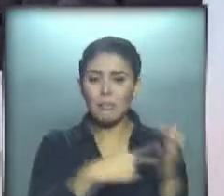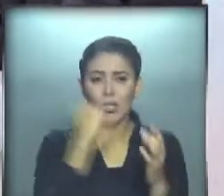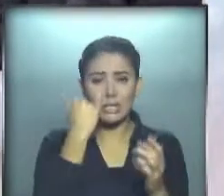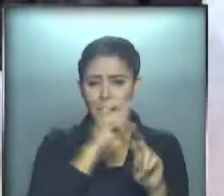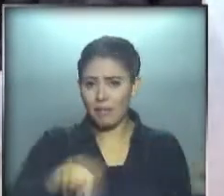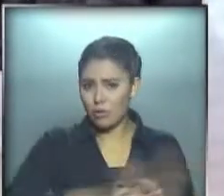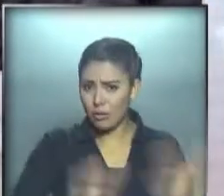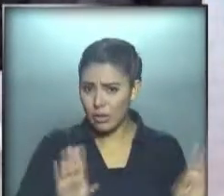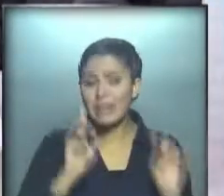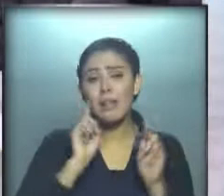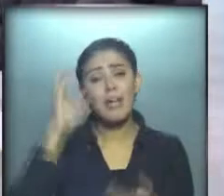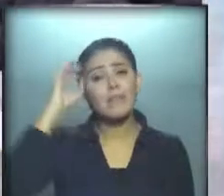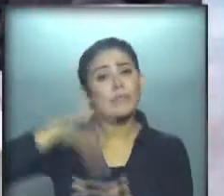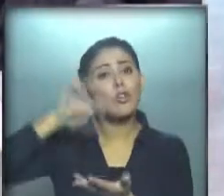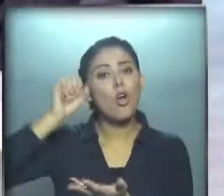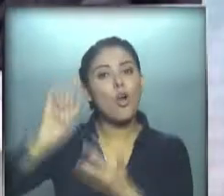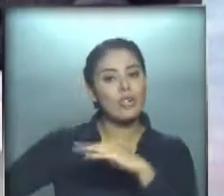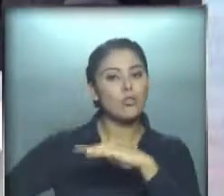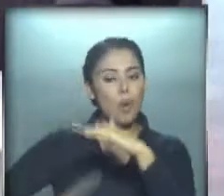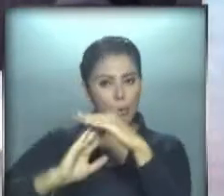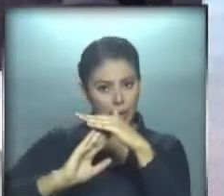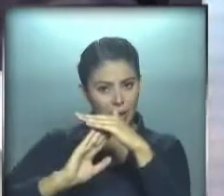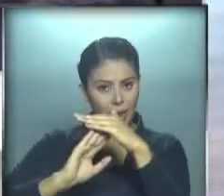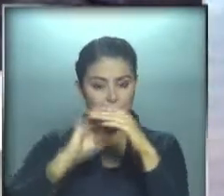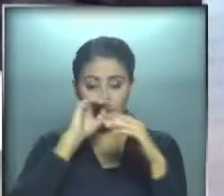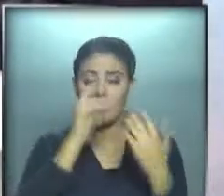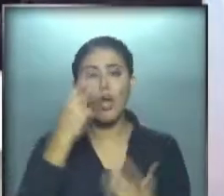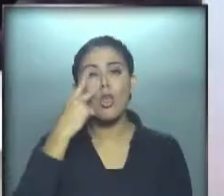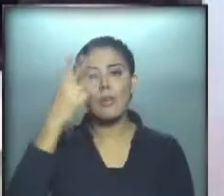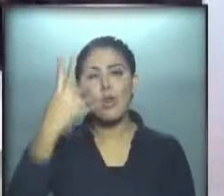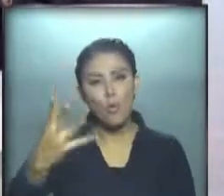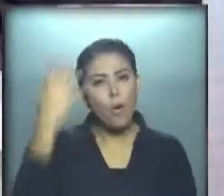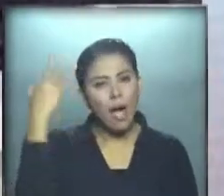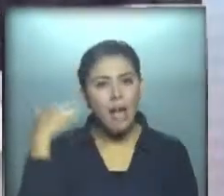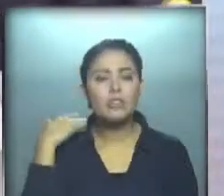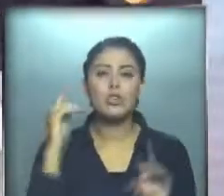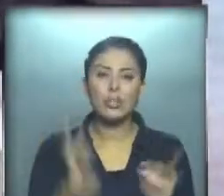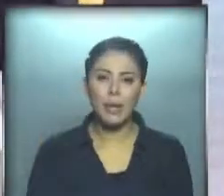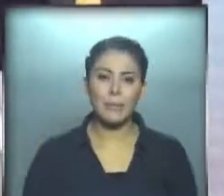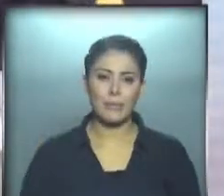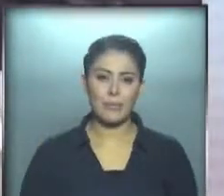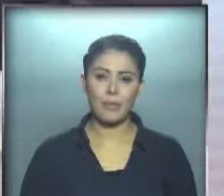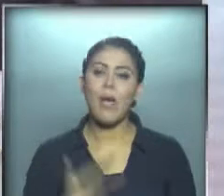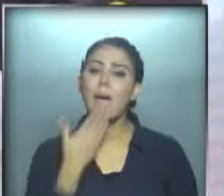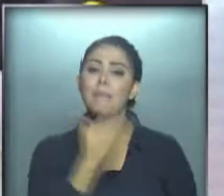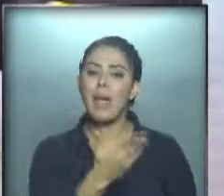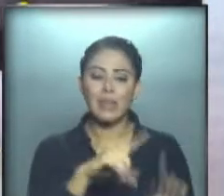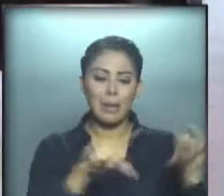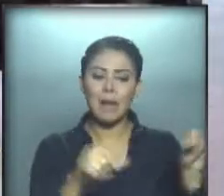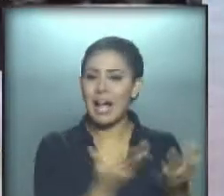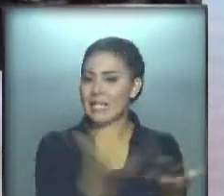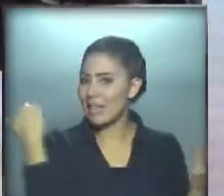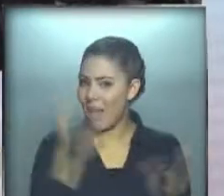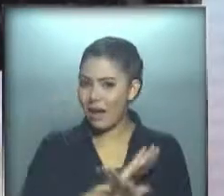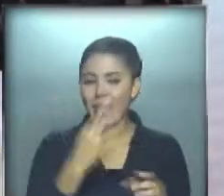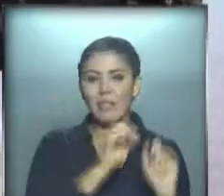punto también, digo, la Corte Suprema ha sido categórica. En el 2004 también ha pedido el retiro de estas placas, que